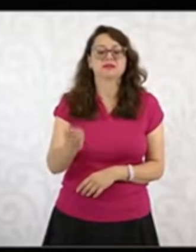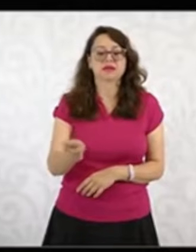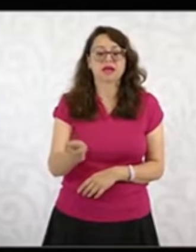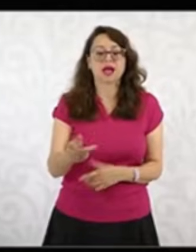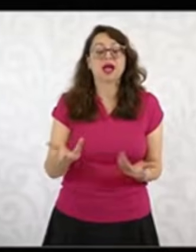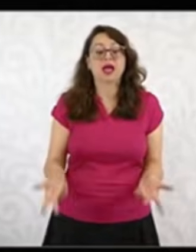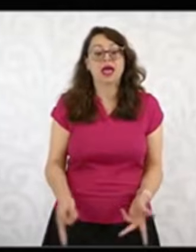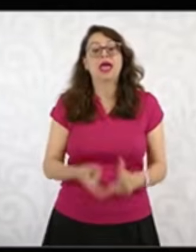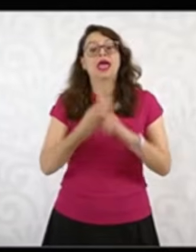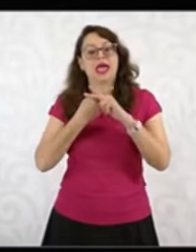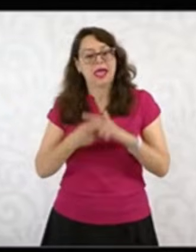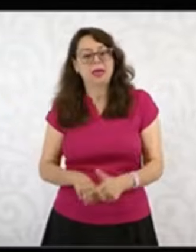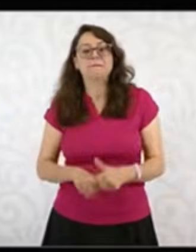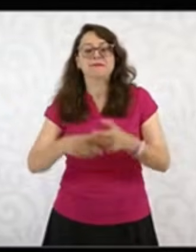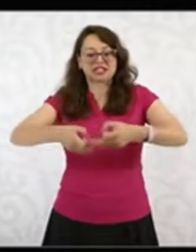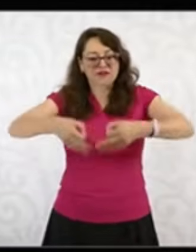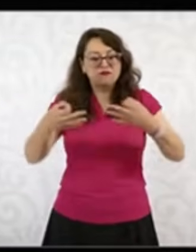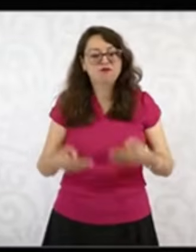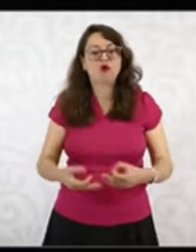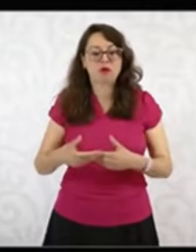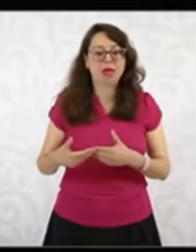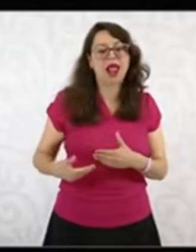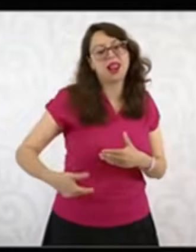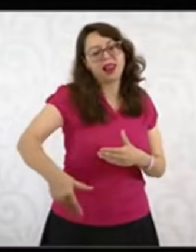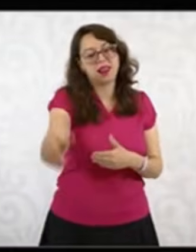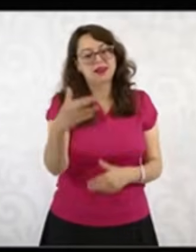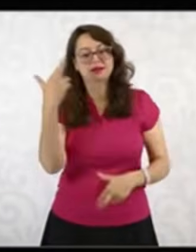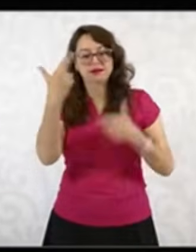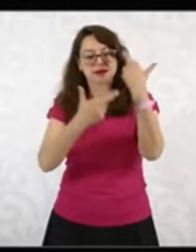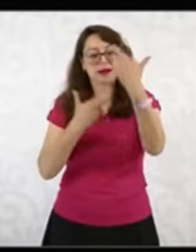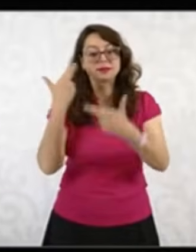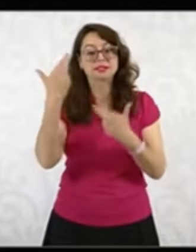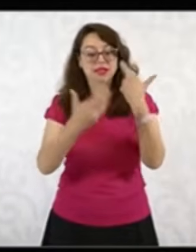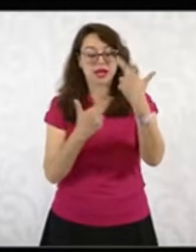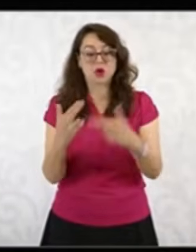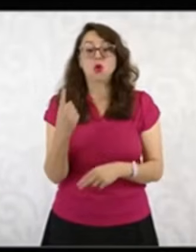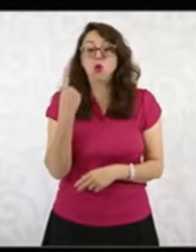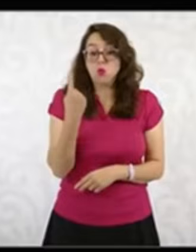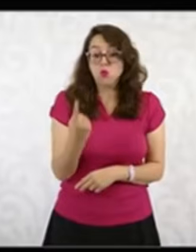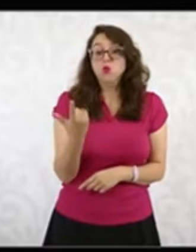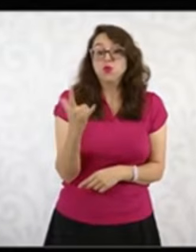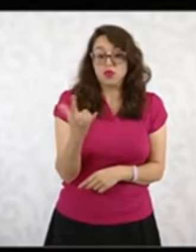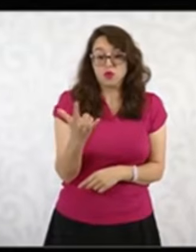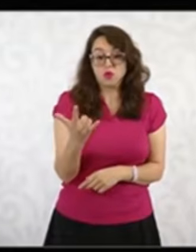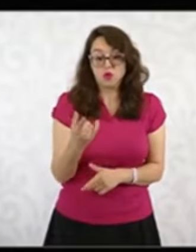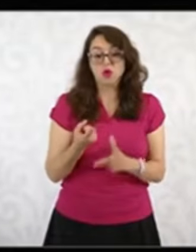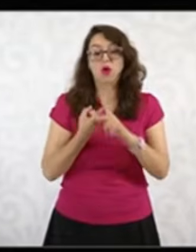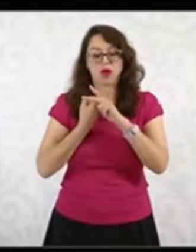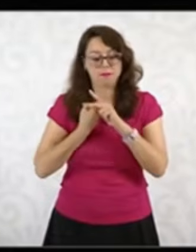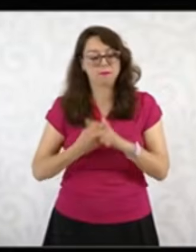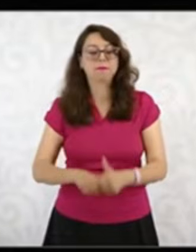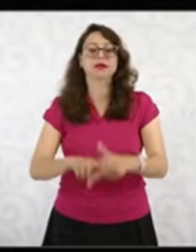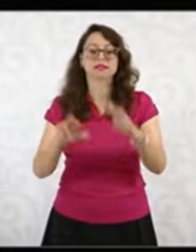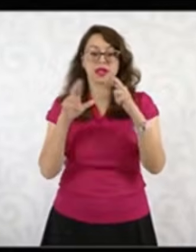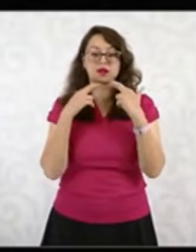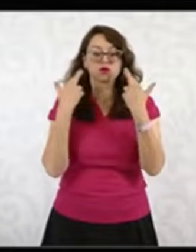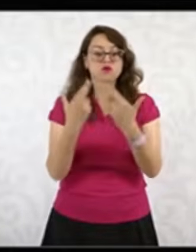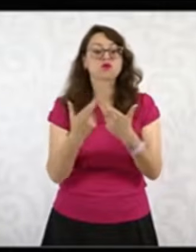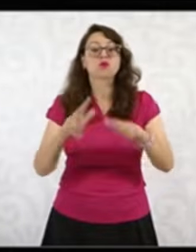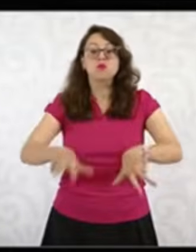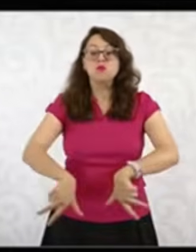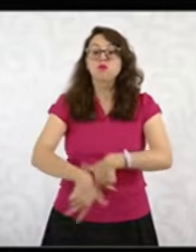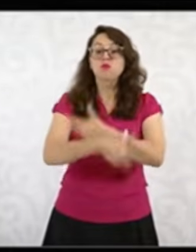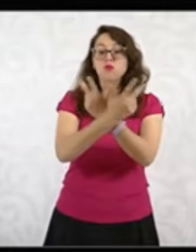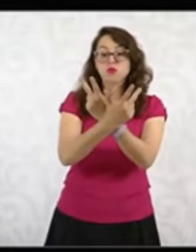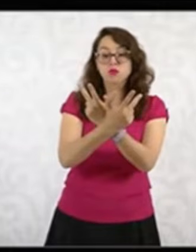el inicio de la revisión formal del tratado. El 1 de julio vamos a tener una reunión virtual con